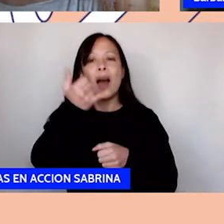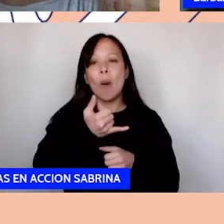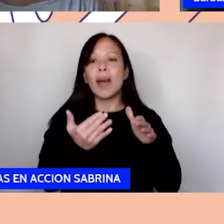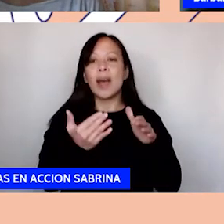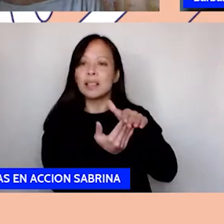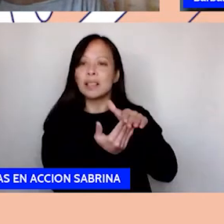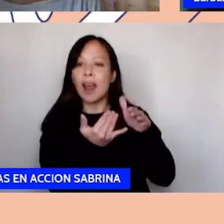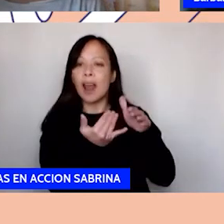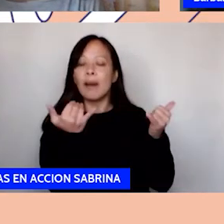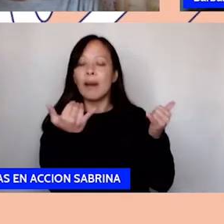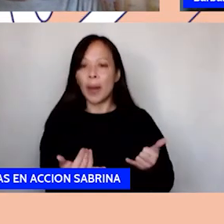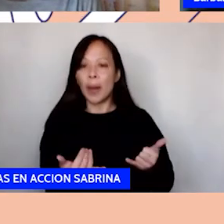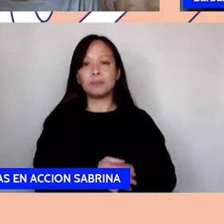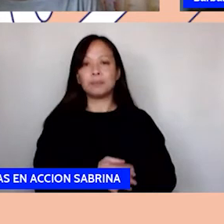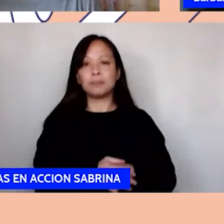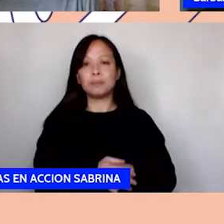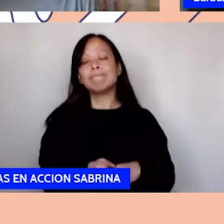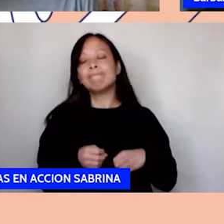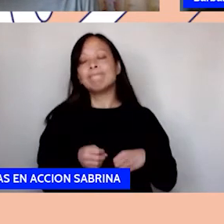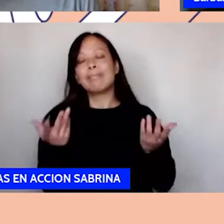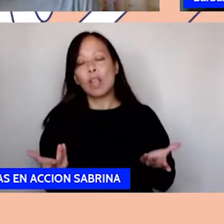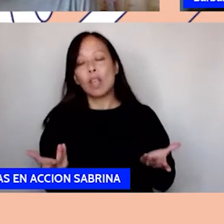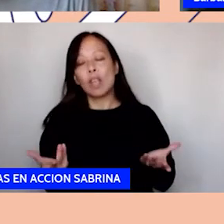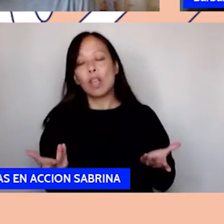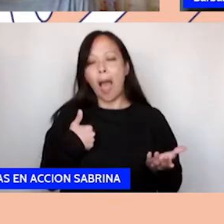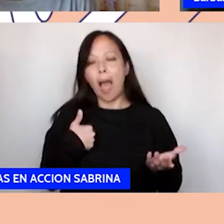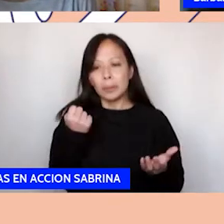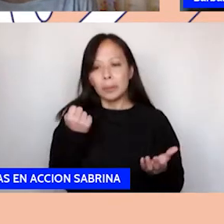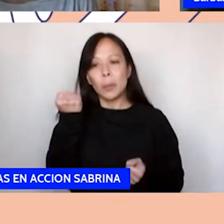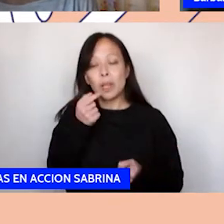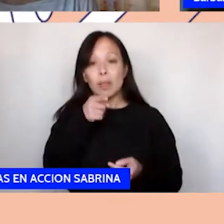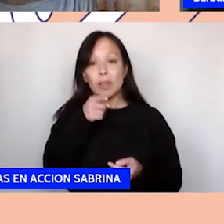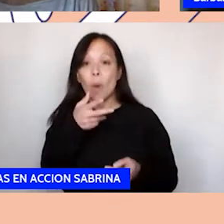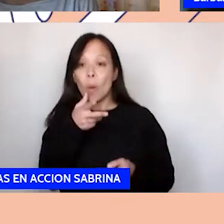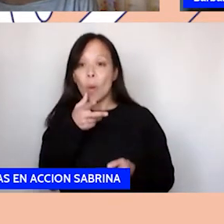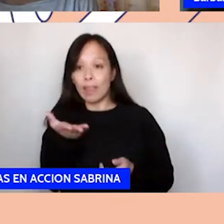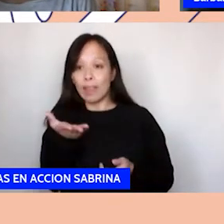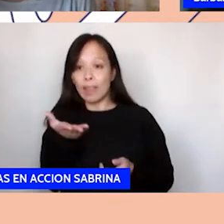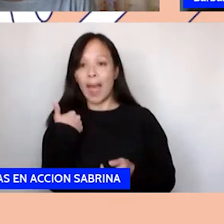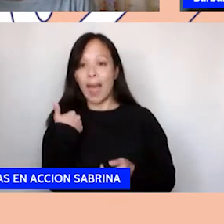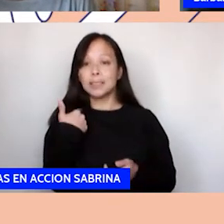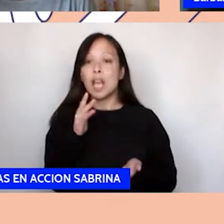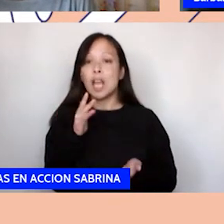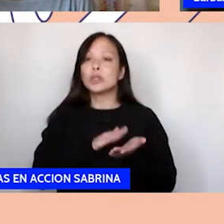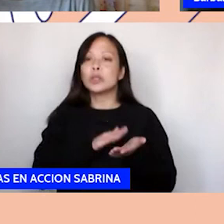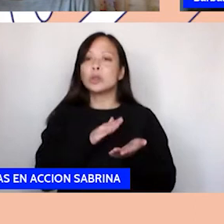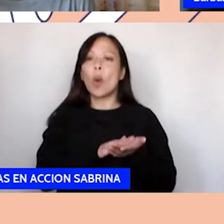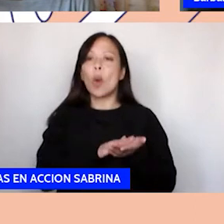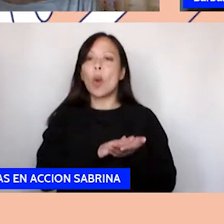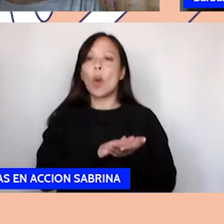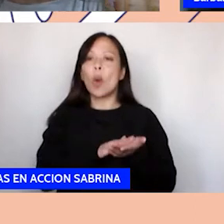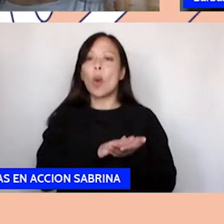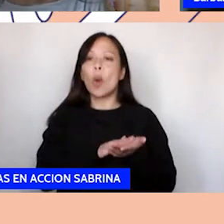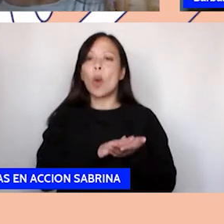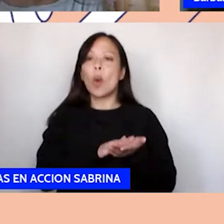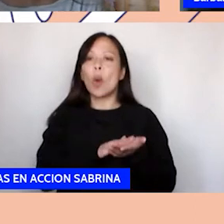súper importante lo que mencionaste. Y bueno, hablando justamente sobre el tema de las condiciones de participación, ¿no? En el